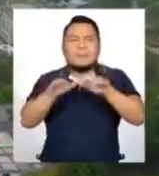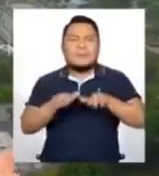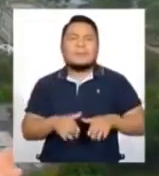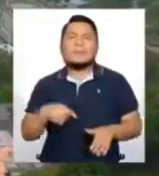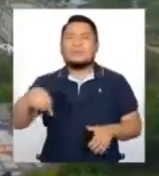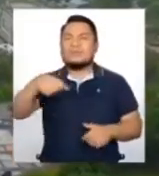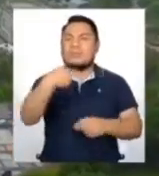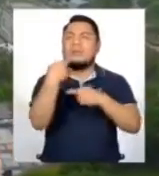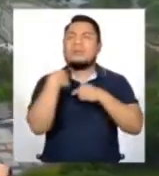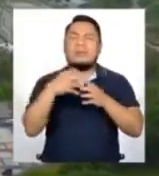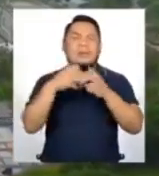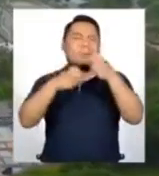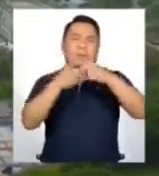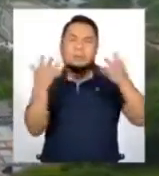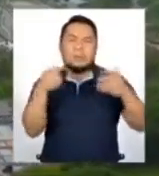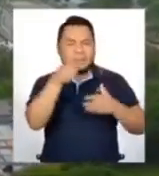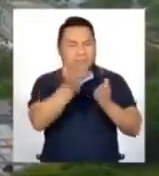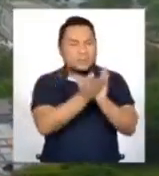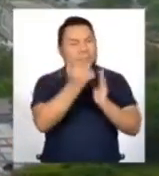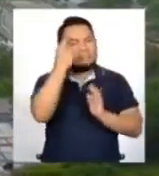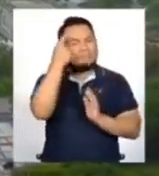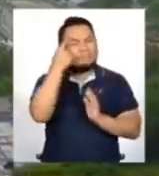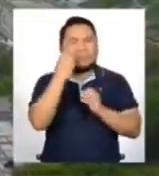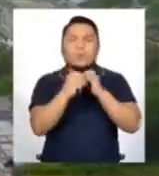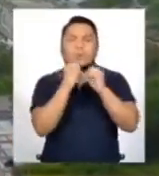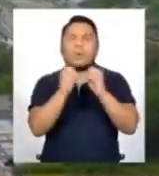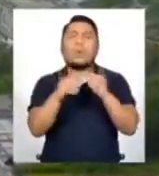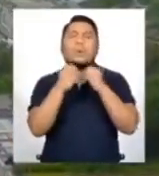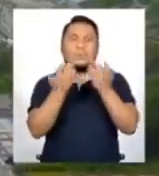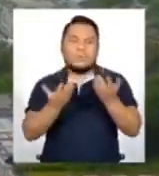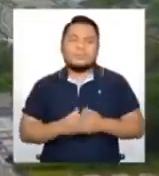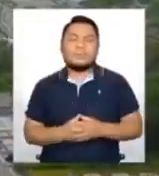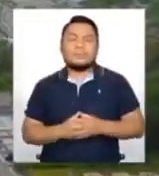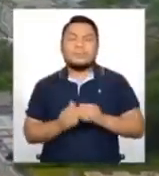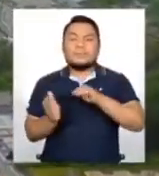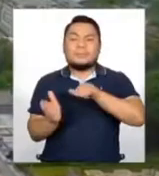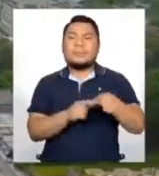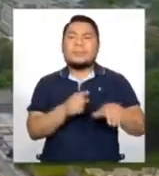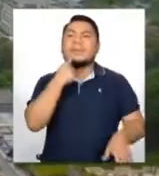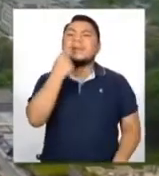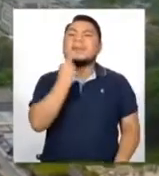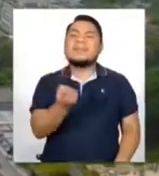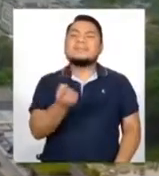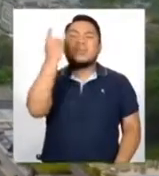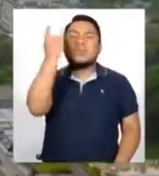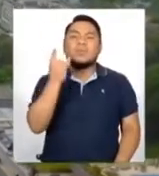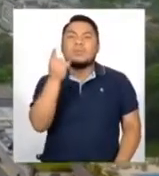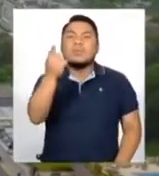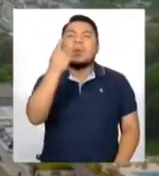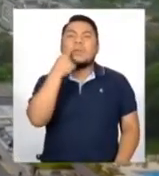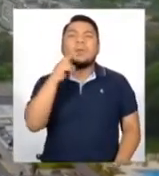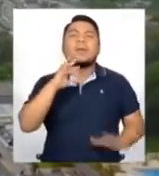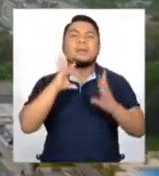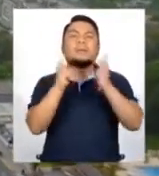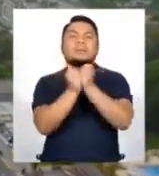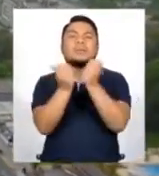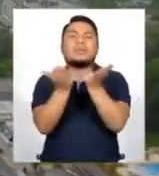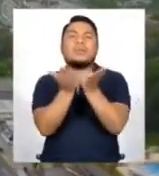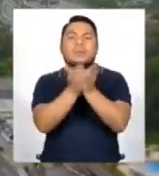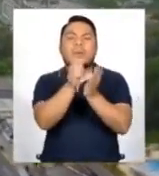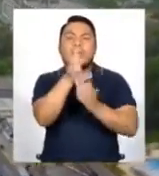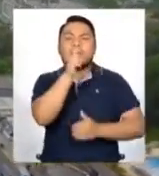tocando a todos los peruanos frente a esta situación de emergencia. Bueno, ¿qué dice Jorge Camacho, representante de la Asociación de